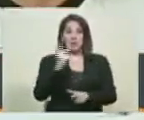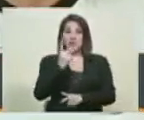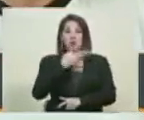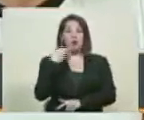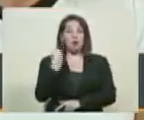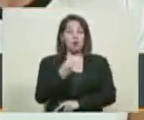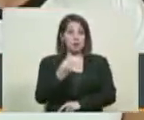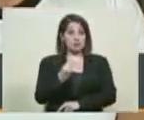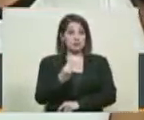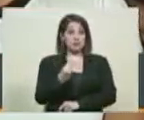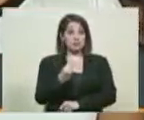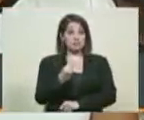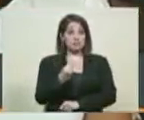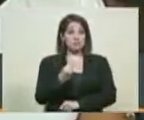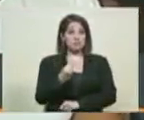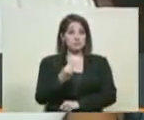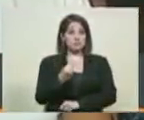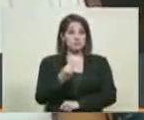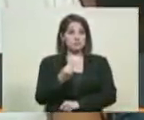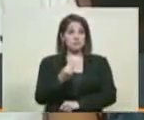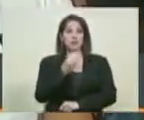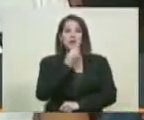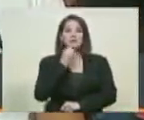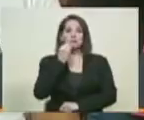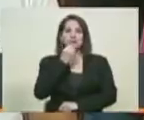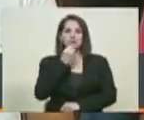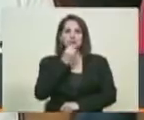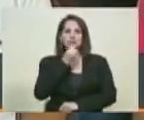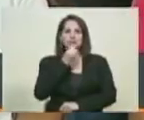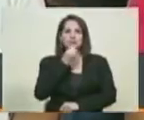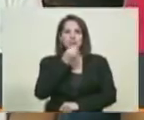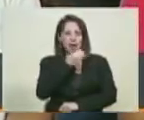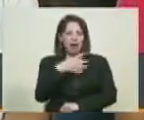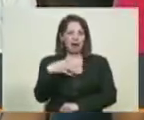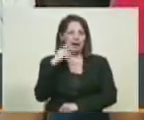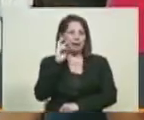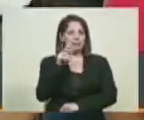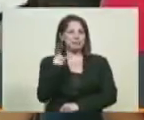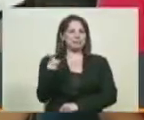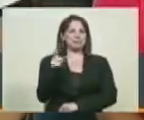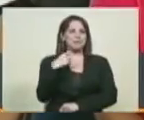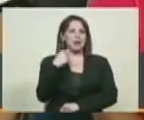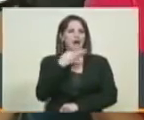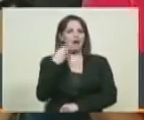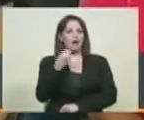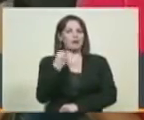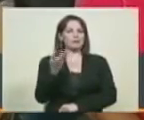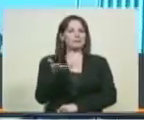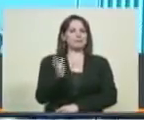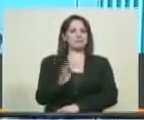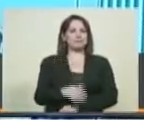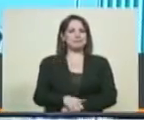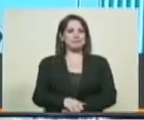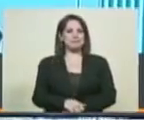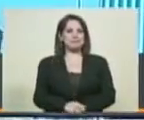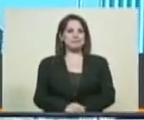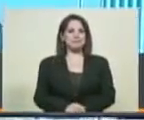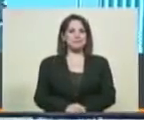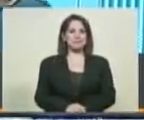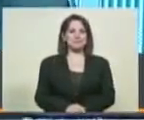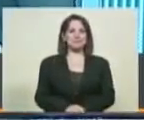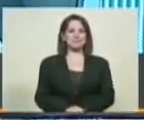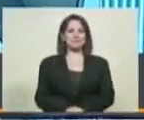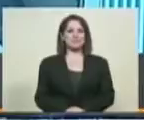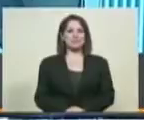jóvenes, a pesar de la barbita blanca, este sigue siendo un joven, Luis Figueroa.